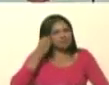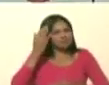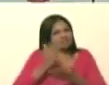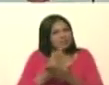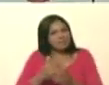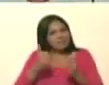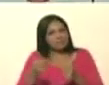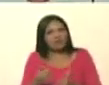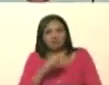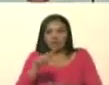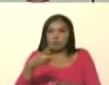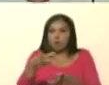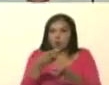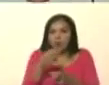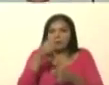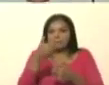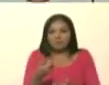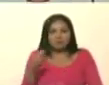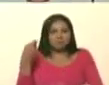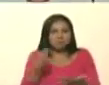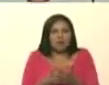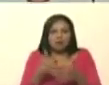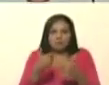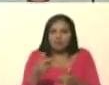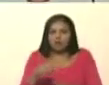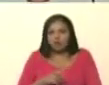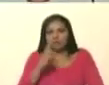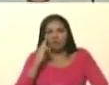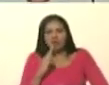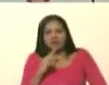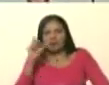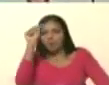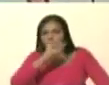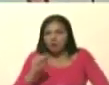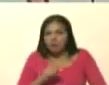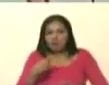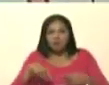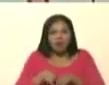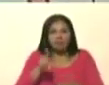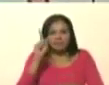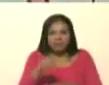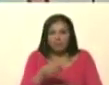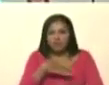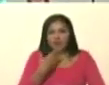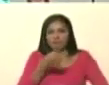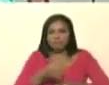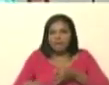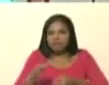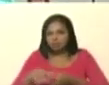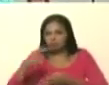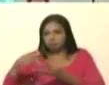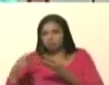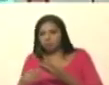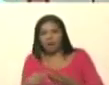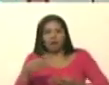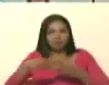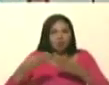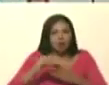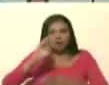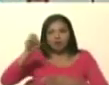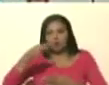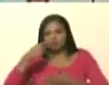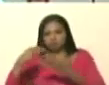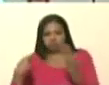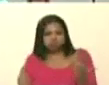tienen sus ganancias sus procesos de moneda nacional en cripto moneda y en divisas convertibles